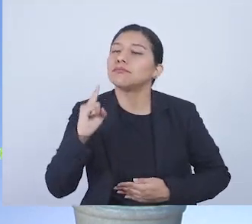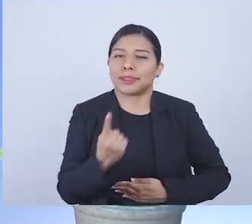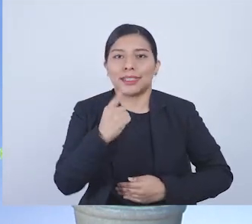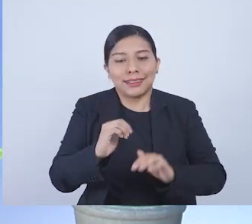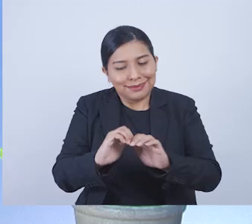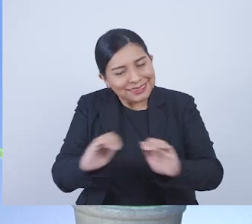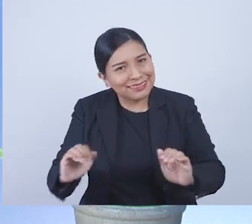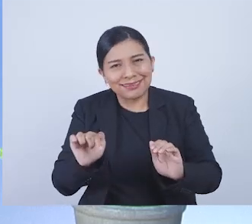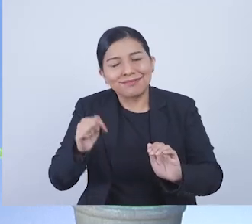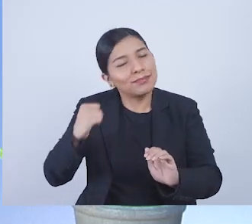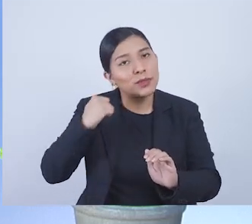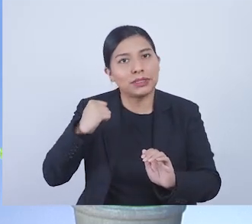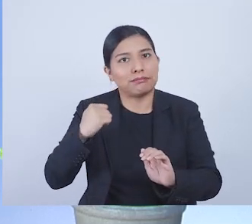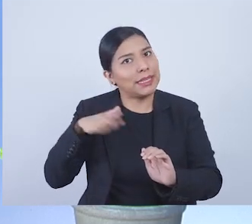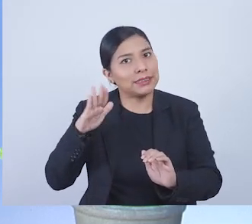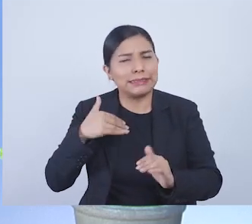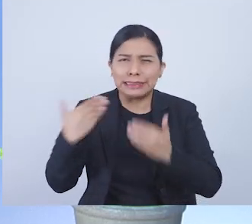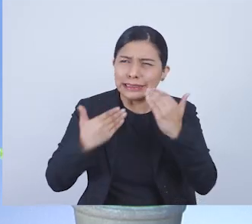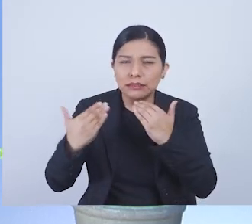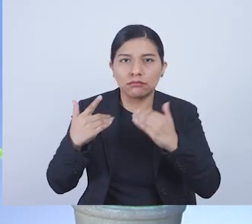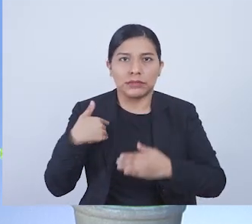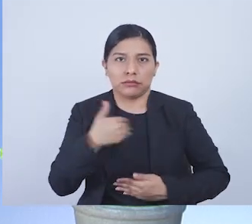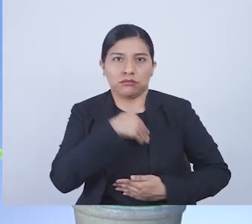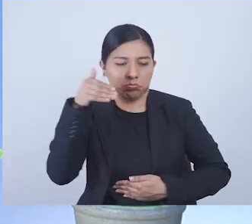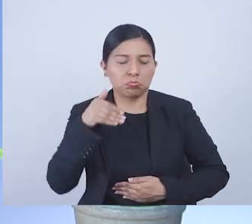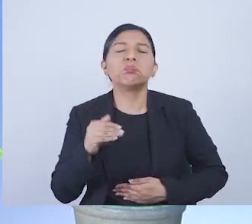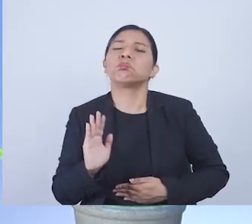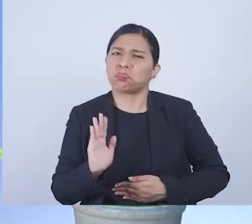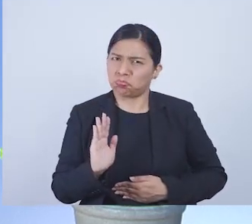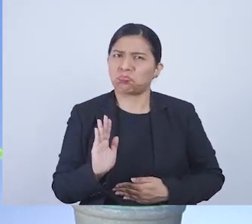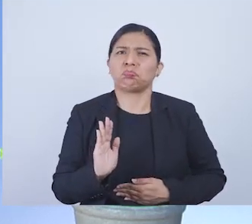niveles iniciales. Y nos dijeron, ok,